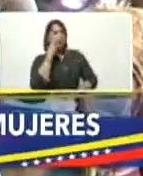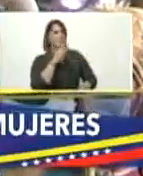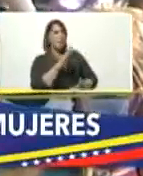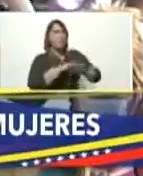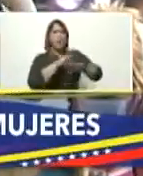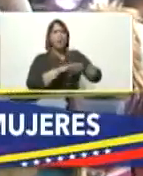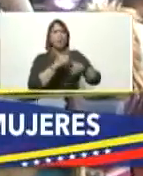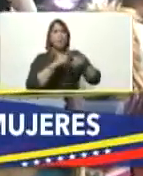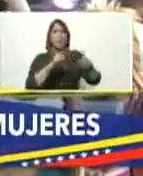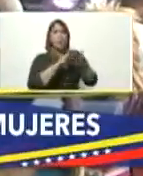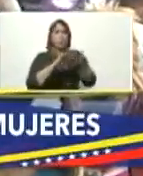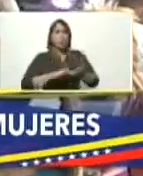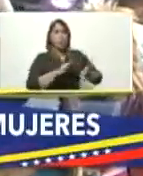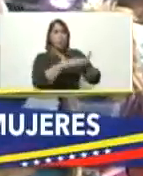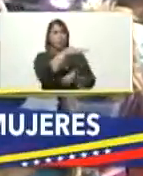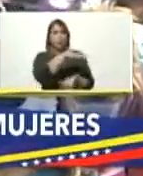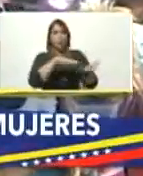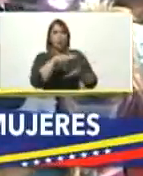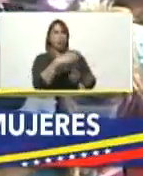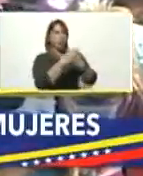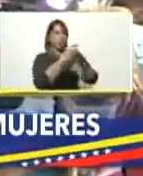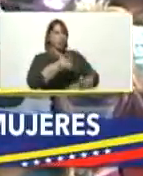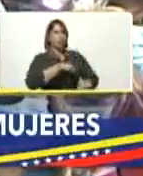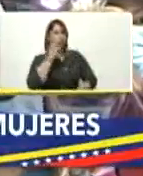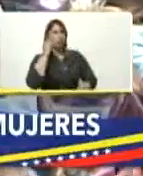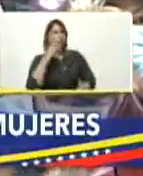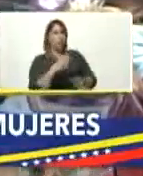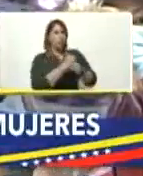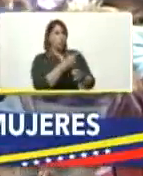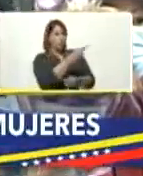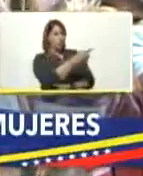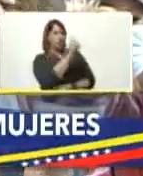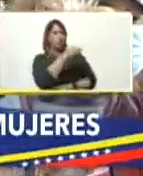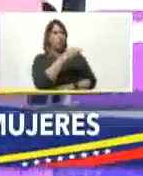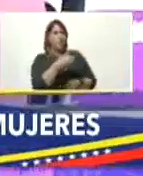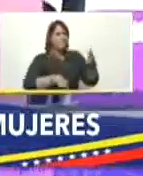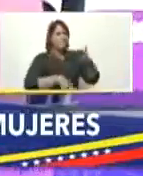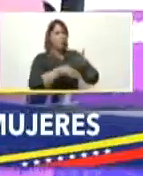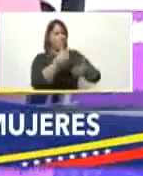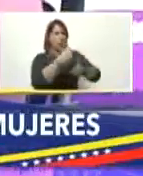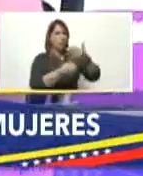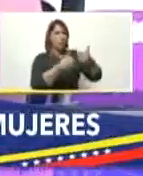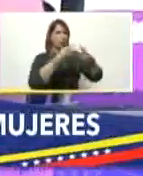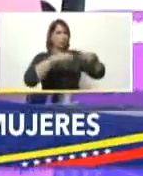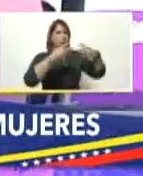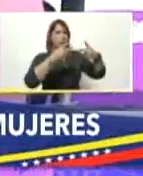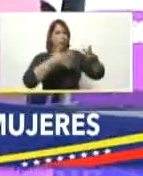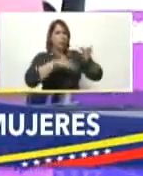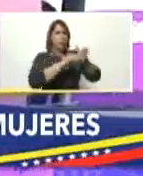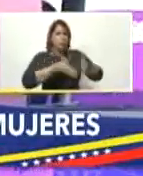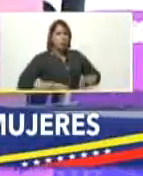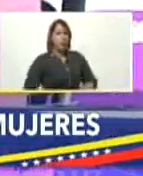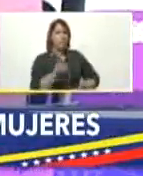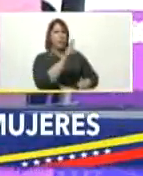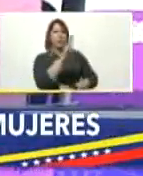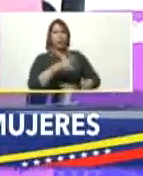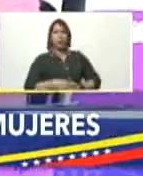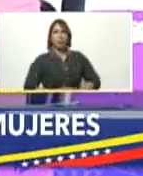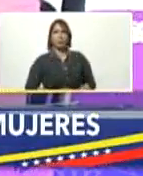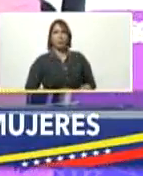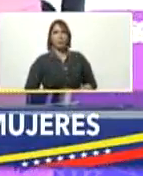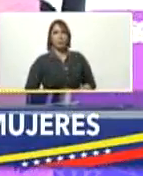para resolver. Confíen en nosotras, que nosotras confiamos en usted y vamos para adelante en este nuevo resurgir